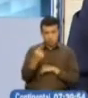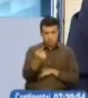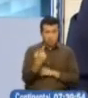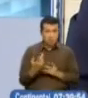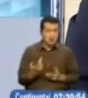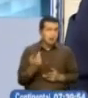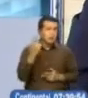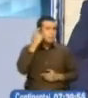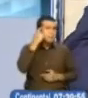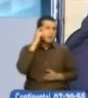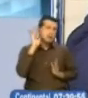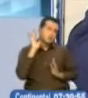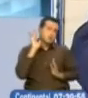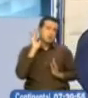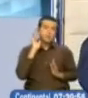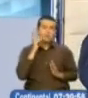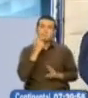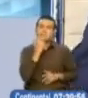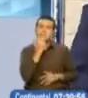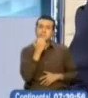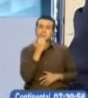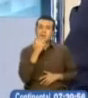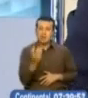Yo estaba pensando algún día traer una piedra aquí